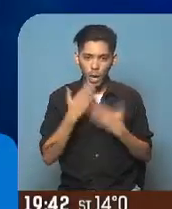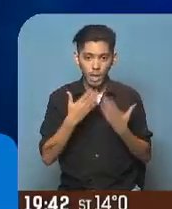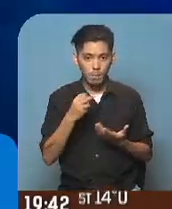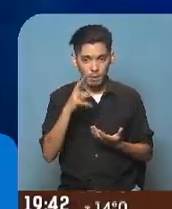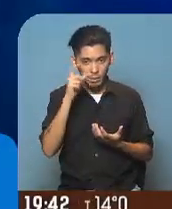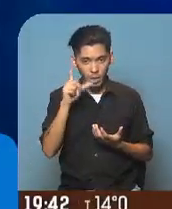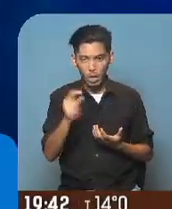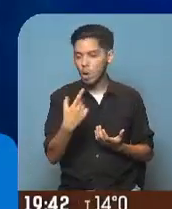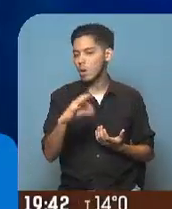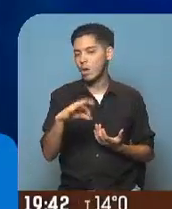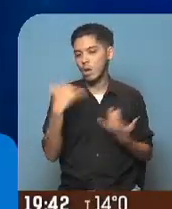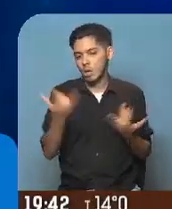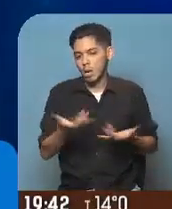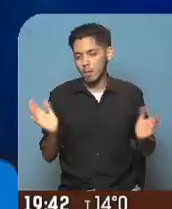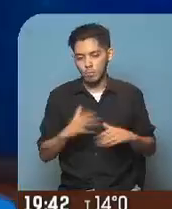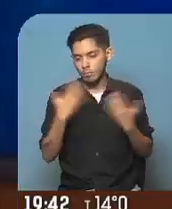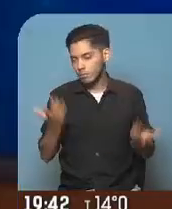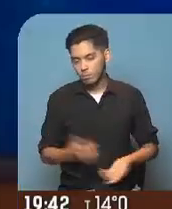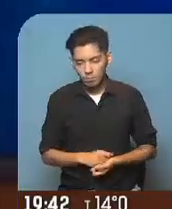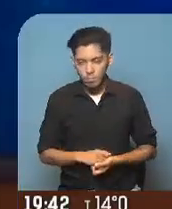creo que es la única tampoco que no también